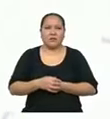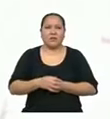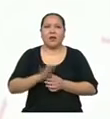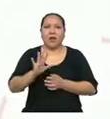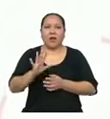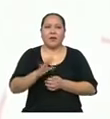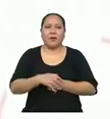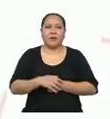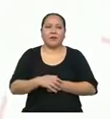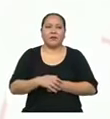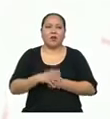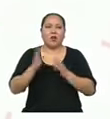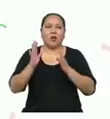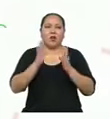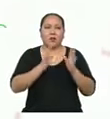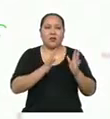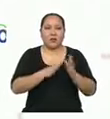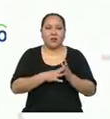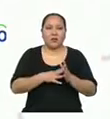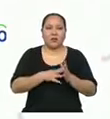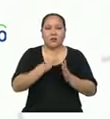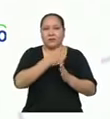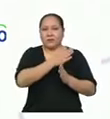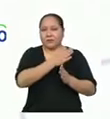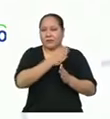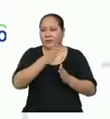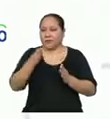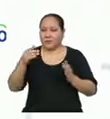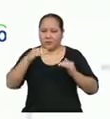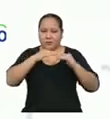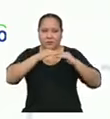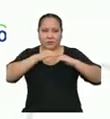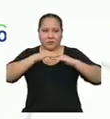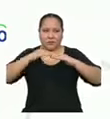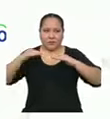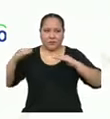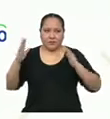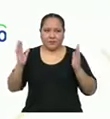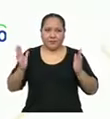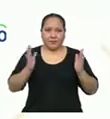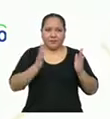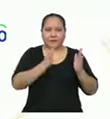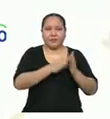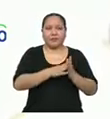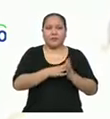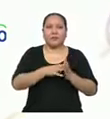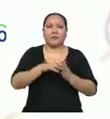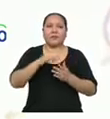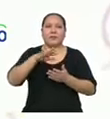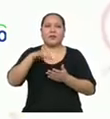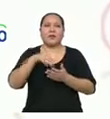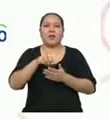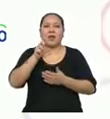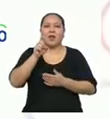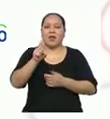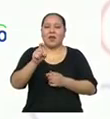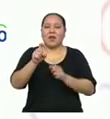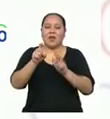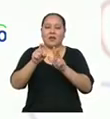A ver, ordenemos los 75 datos de manera horizontal e identifiquemos el dato central, x sub